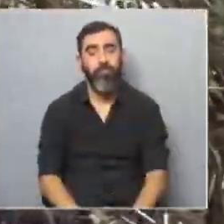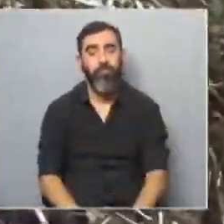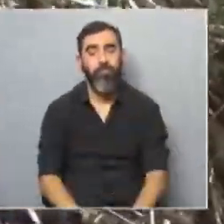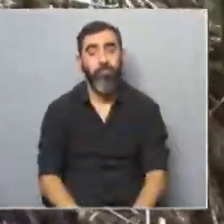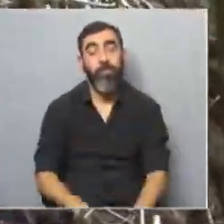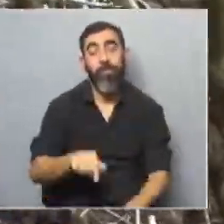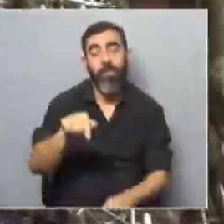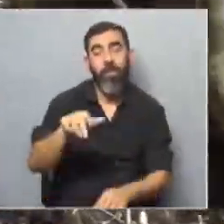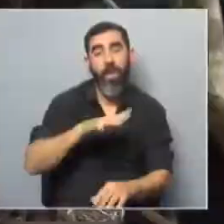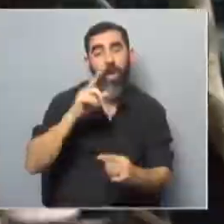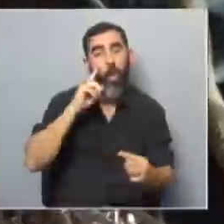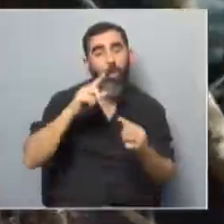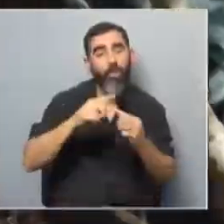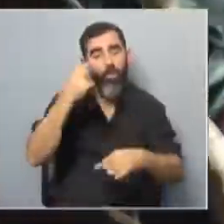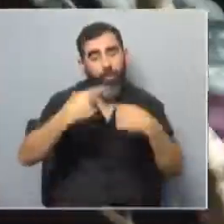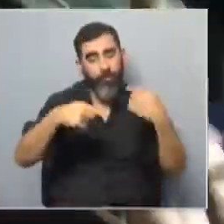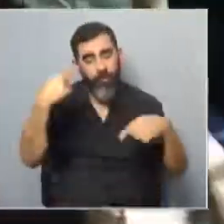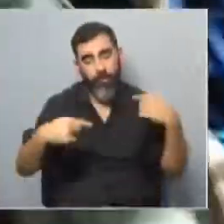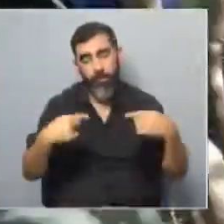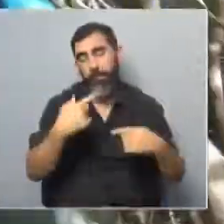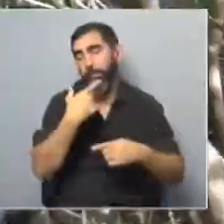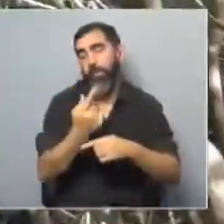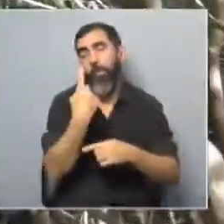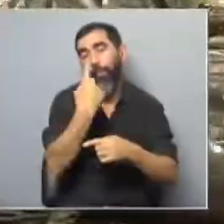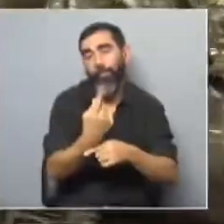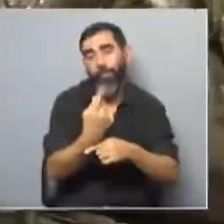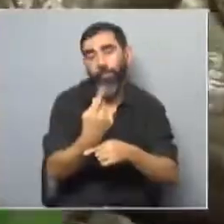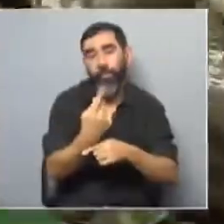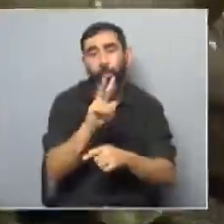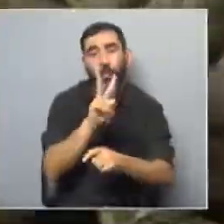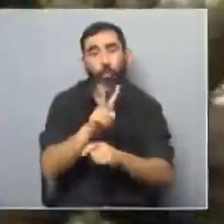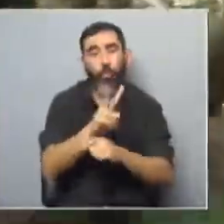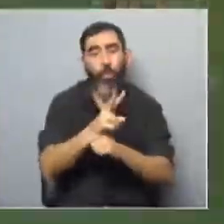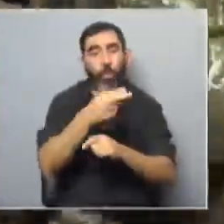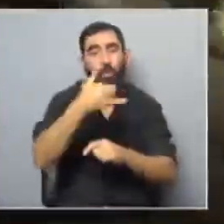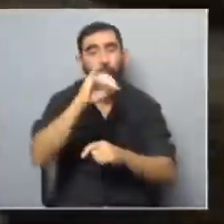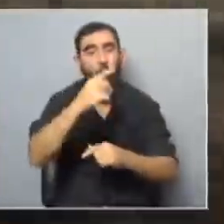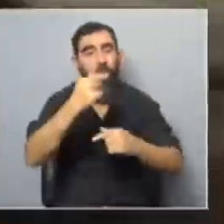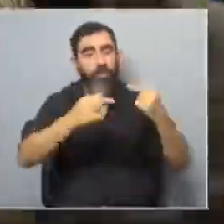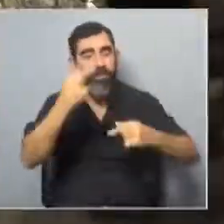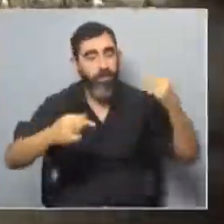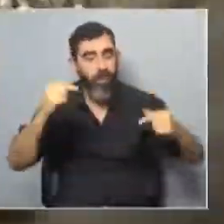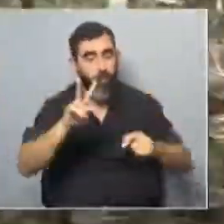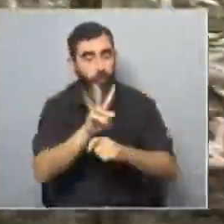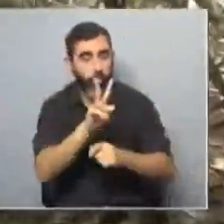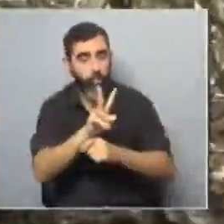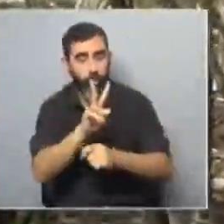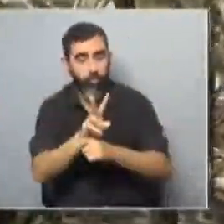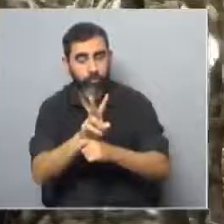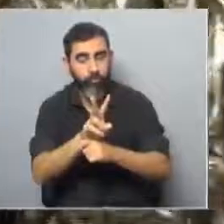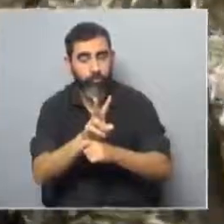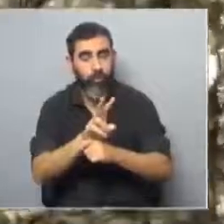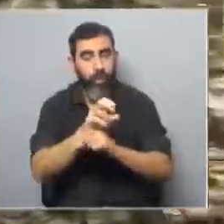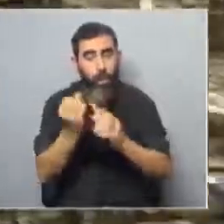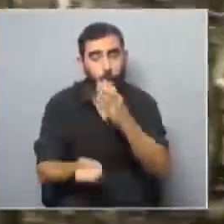Ecobio Uruguay tiene varias metas, entre las cuales están los monitoreos de biodiversidad para poder